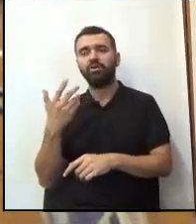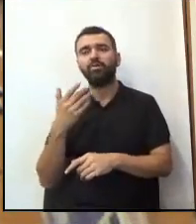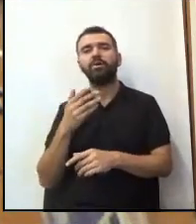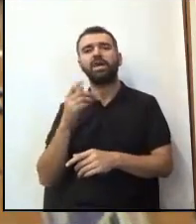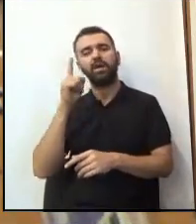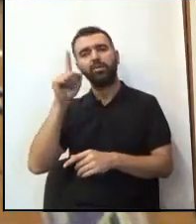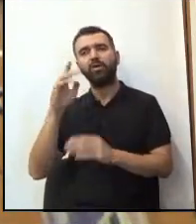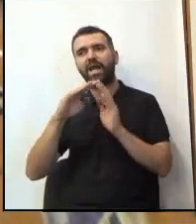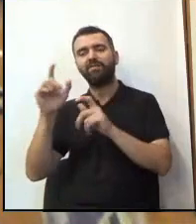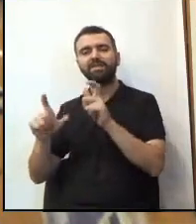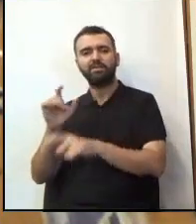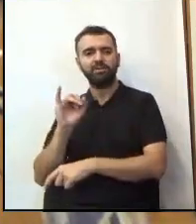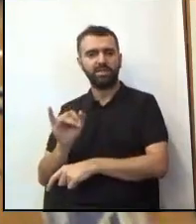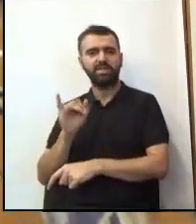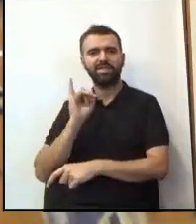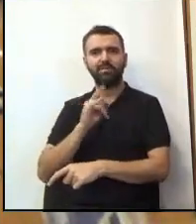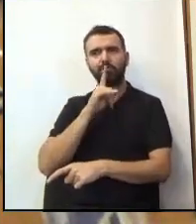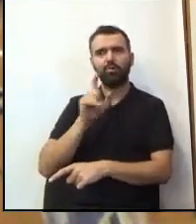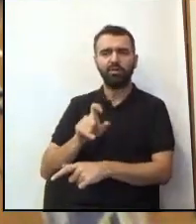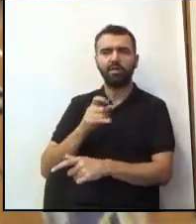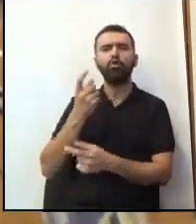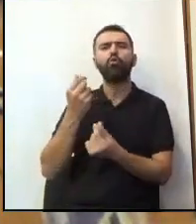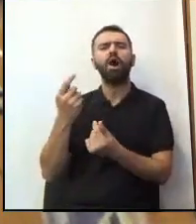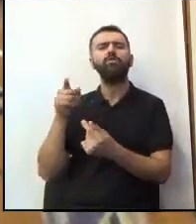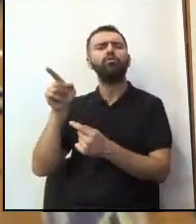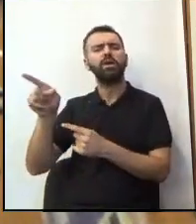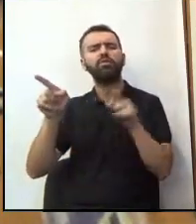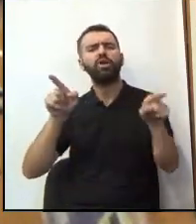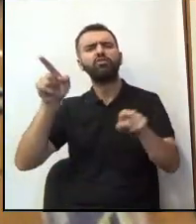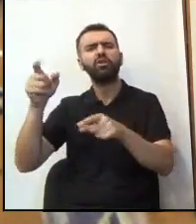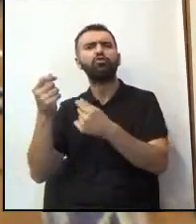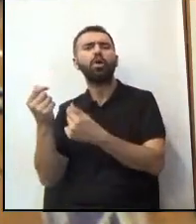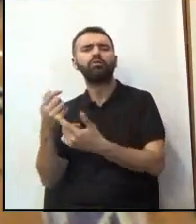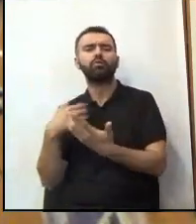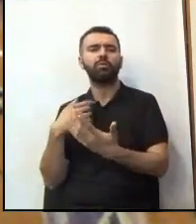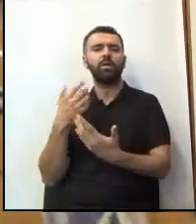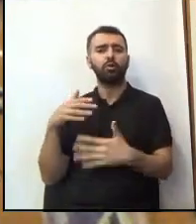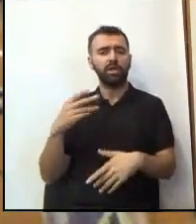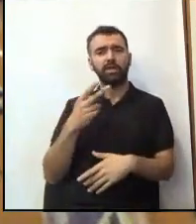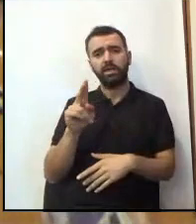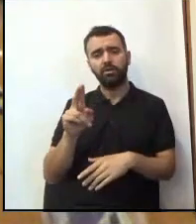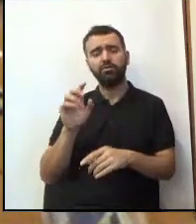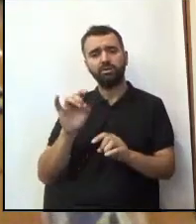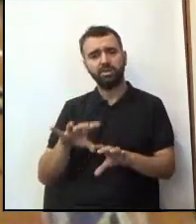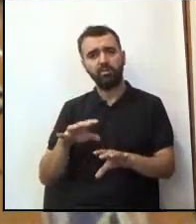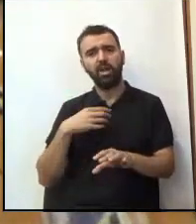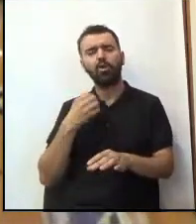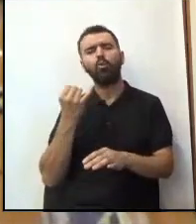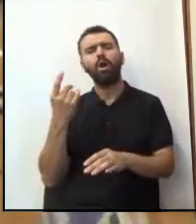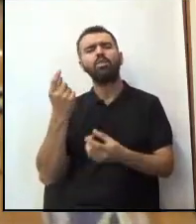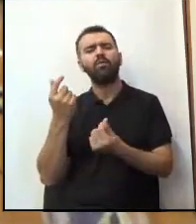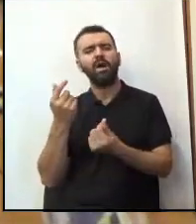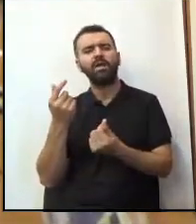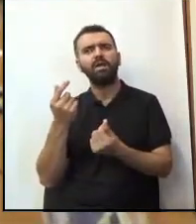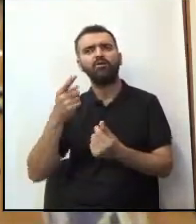Siempre andan preguntando cuánto cuesta las cosas, cuánto cuesta esto, esto, otro. Porque es importante que ellos sepan también cuánto vale lo que nosotros